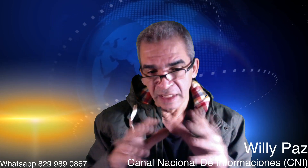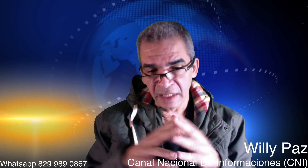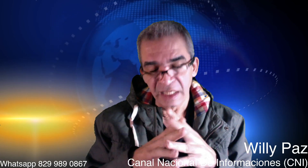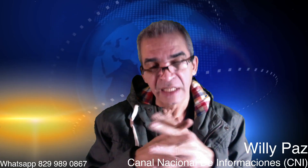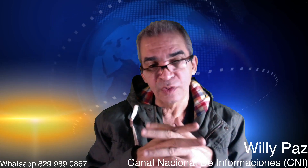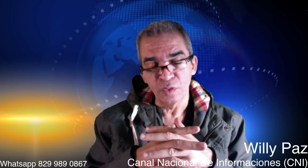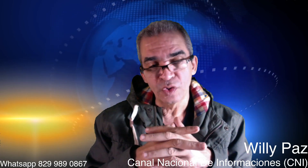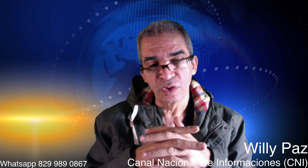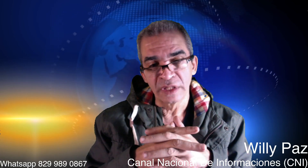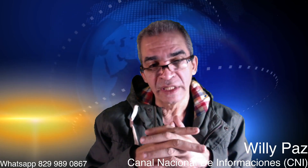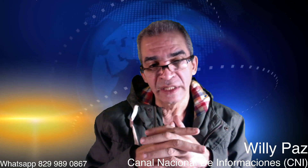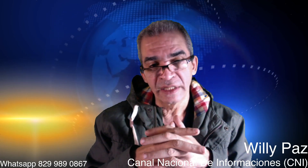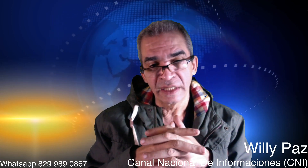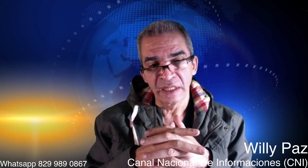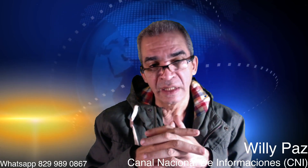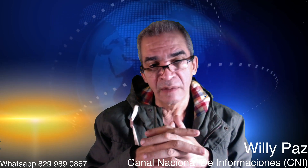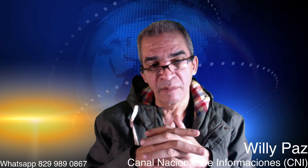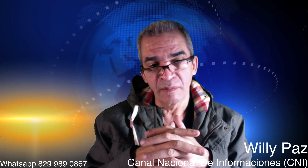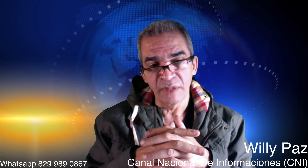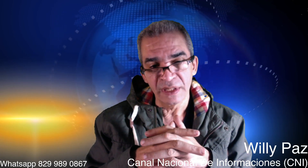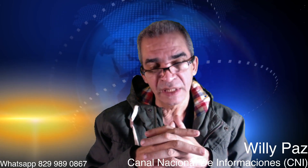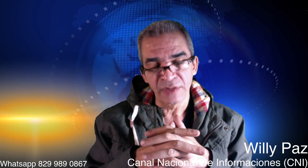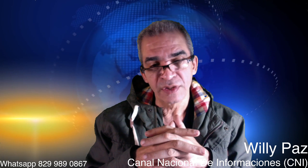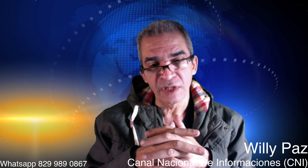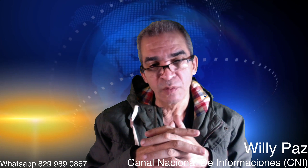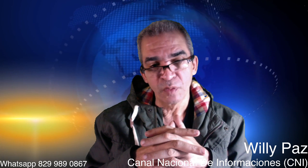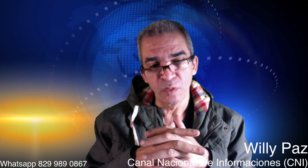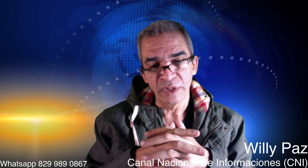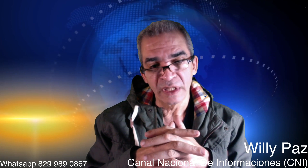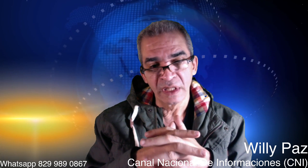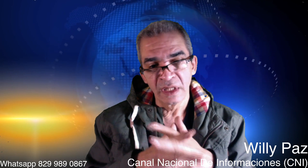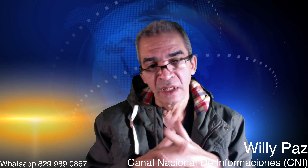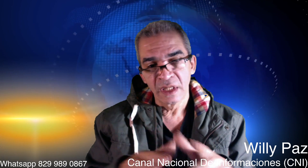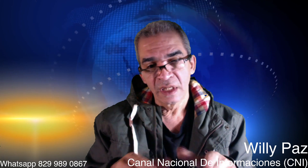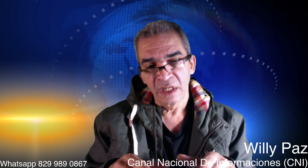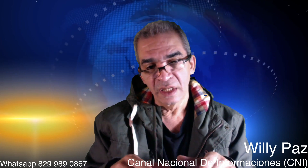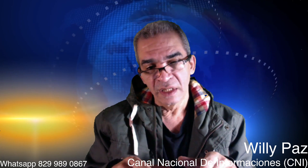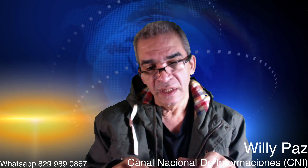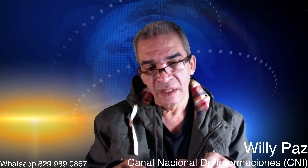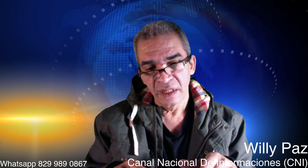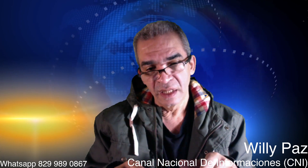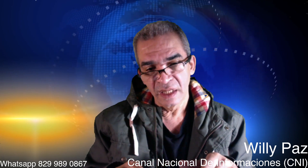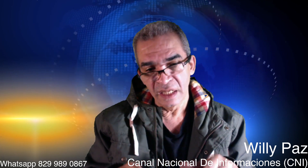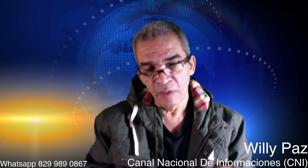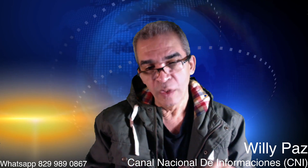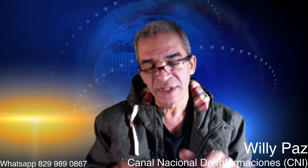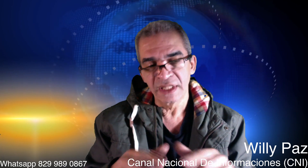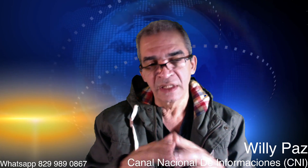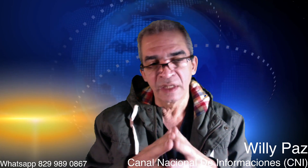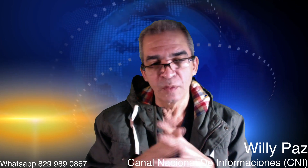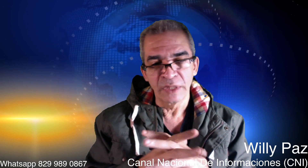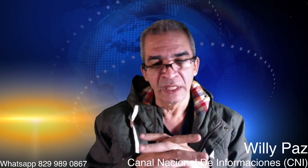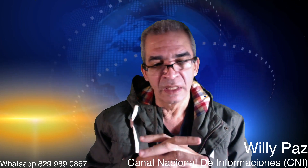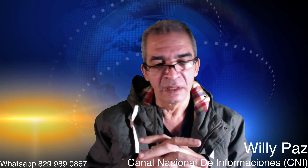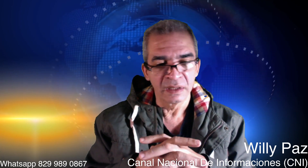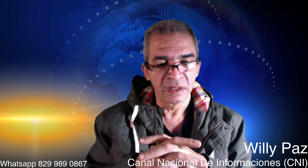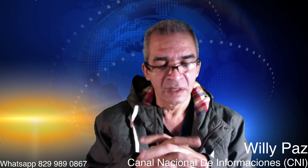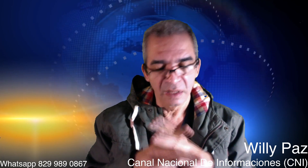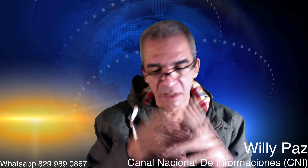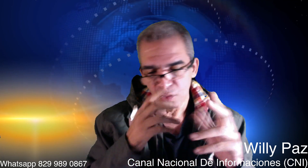contra la resolución del Ministerio de Salud Pública, la jueza del